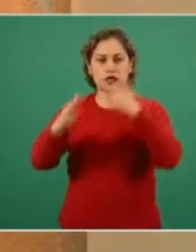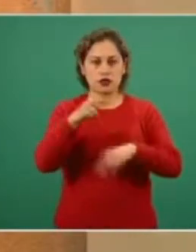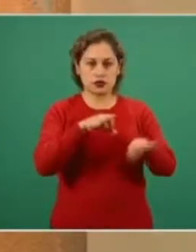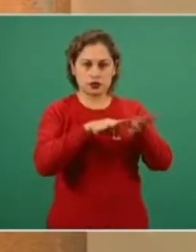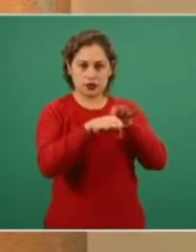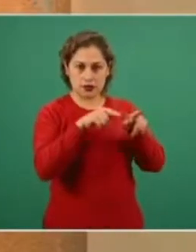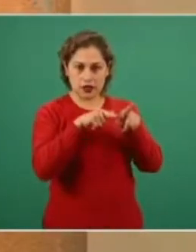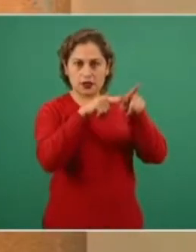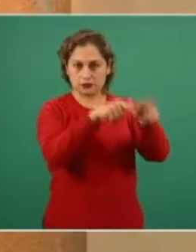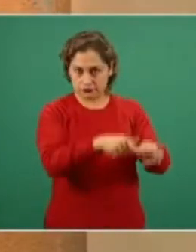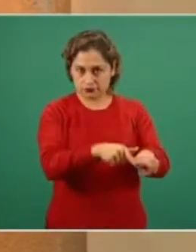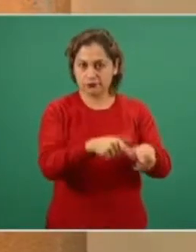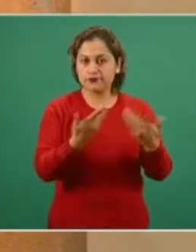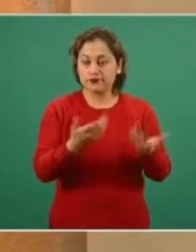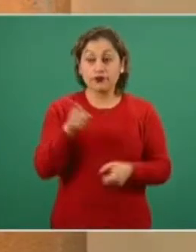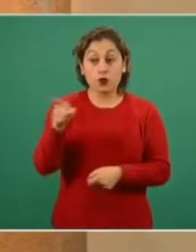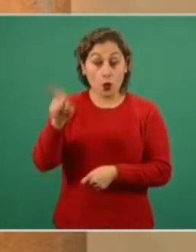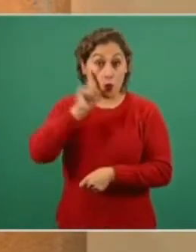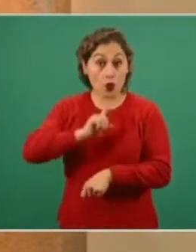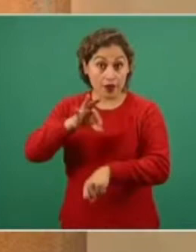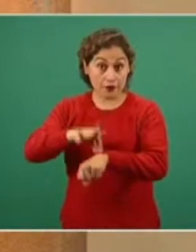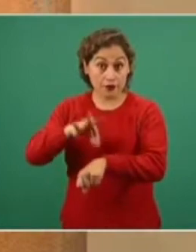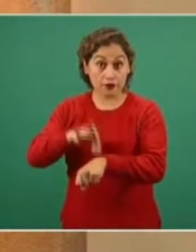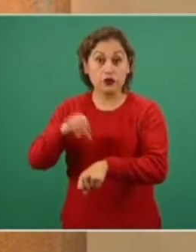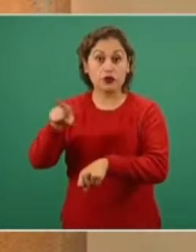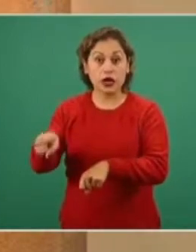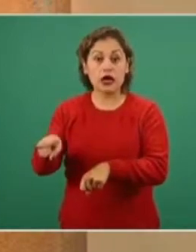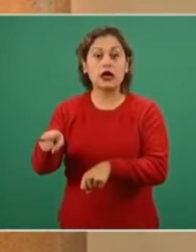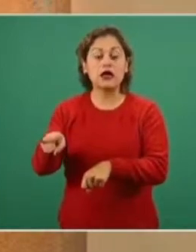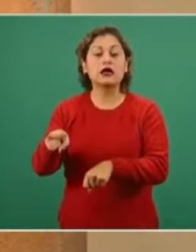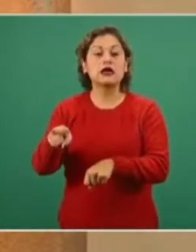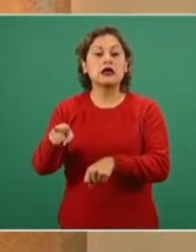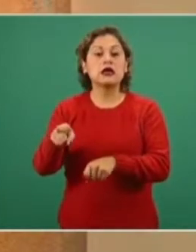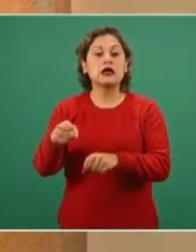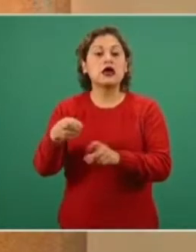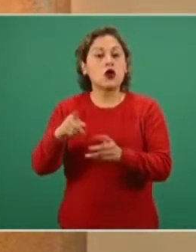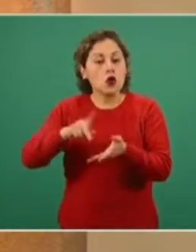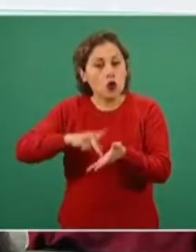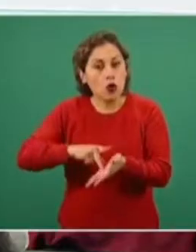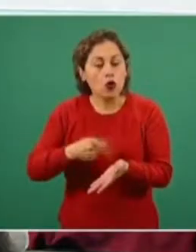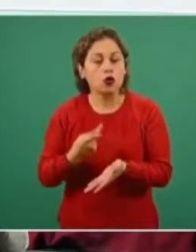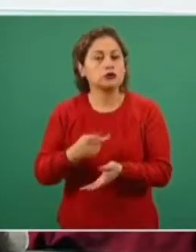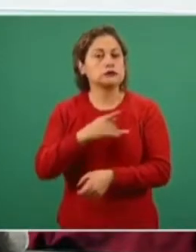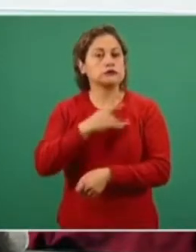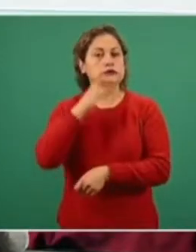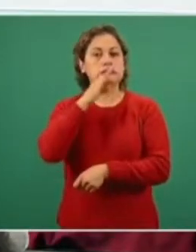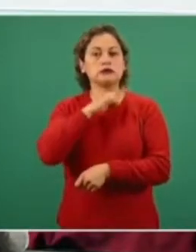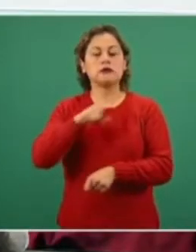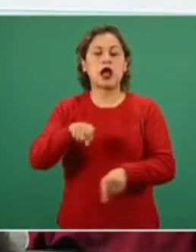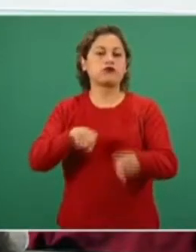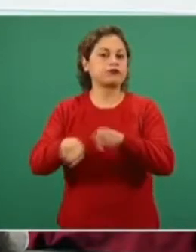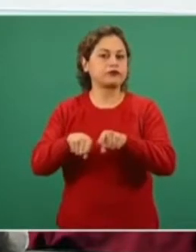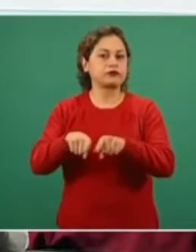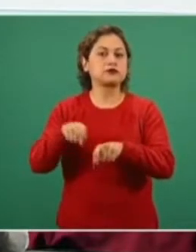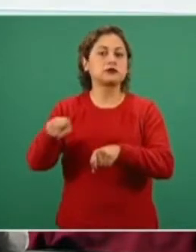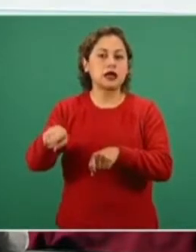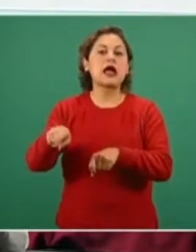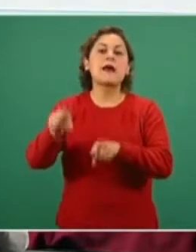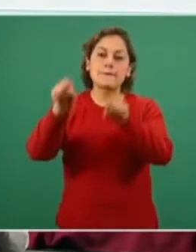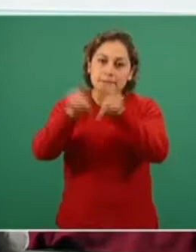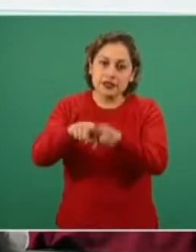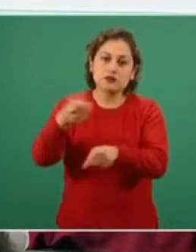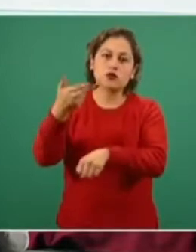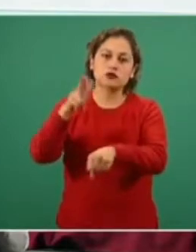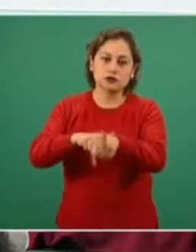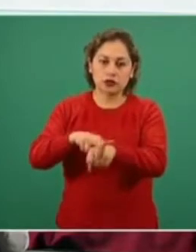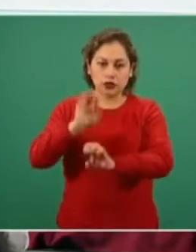Ya en su trabajo presentó una convulsión e inició tratamiento en urgencias en el hospital, en su lugar